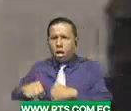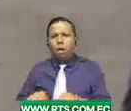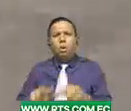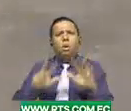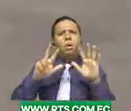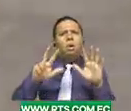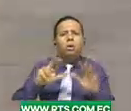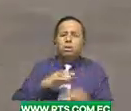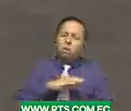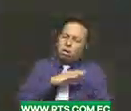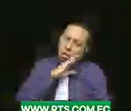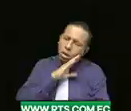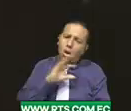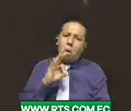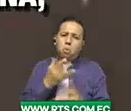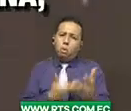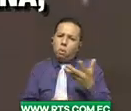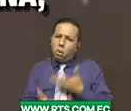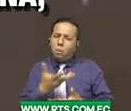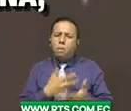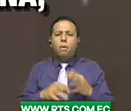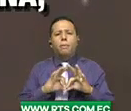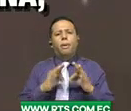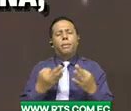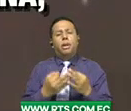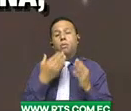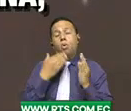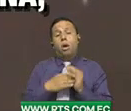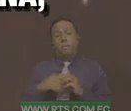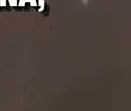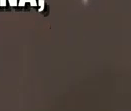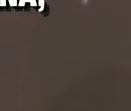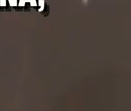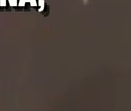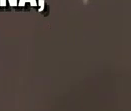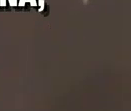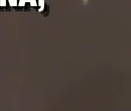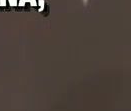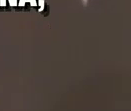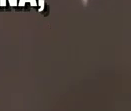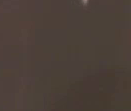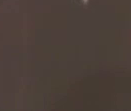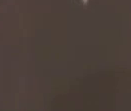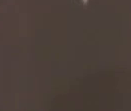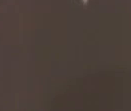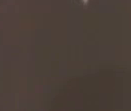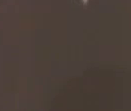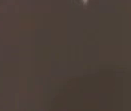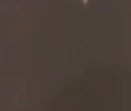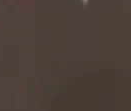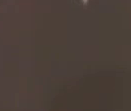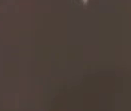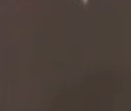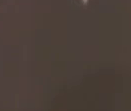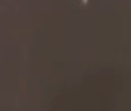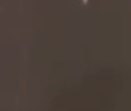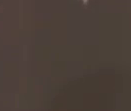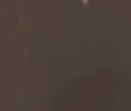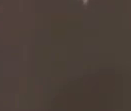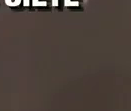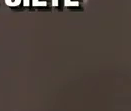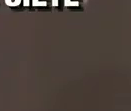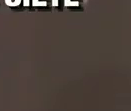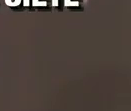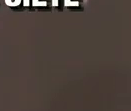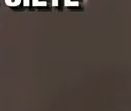o compartir en familia. Entra de 7 de la mañana a 3 de la tarde. Ese mismo personal vuelve a ingresar